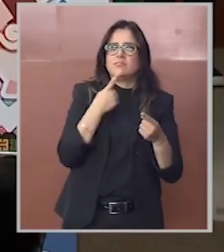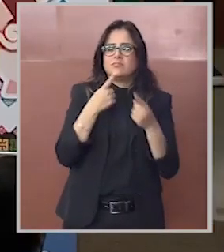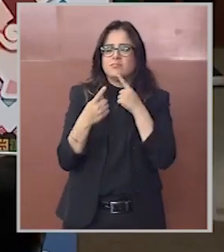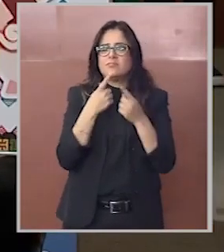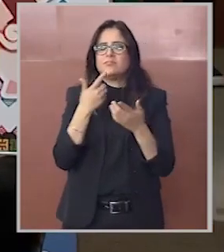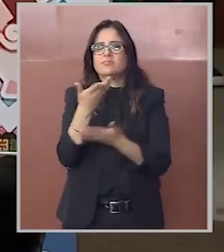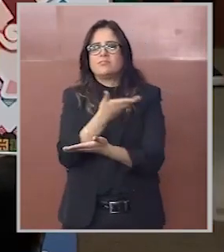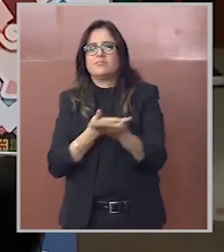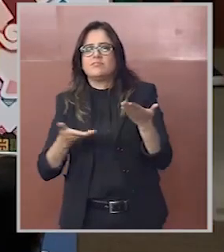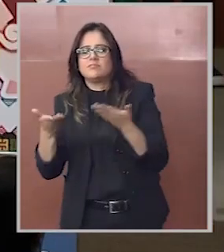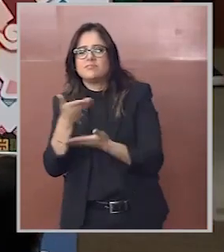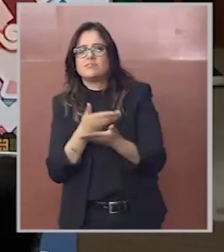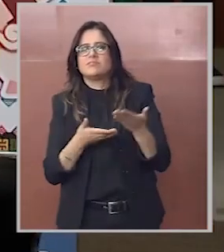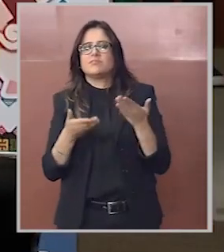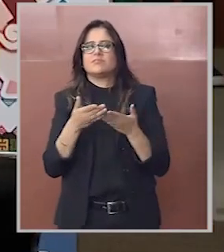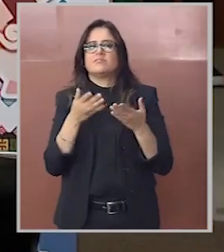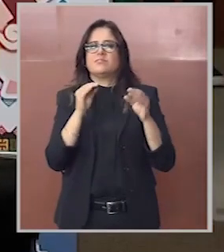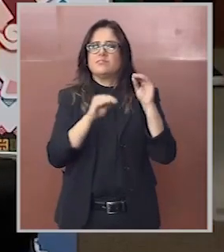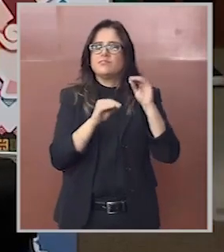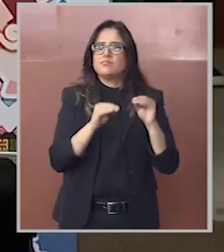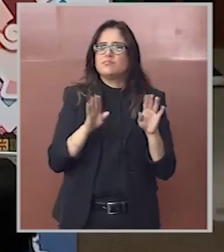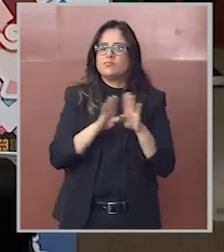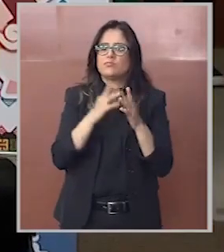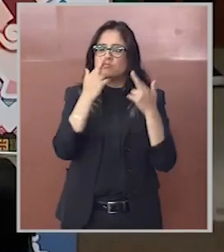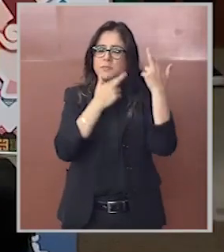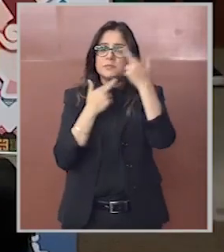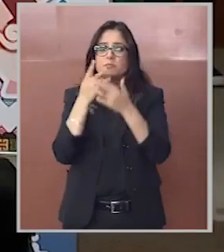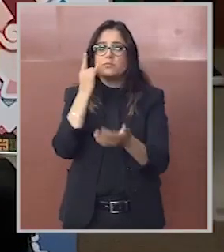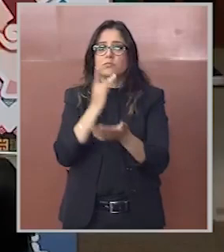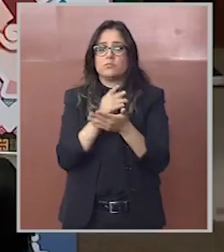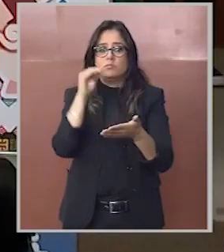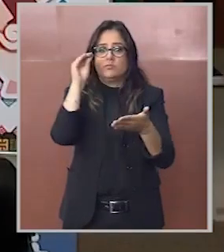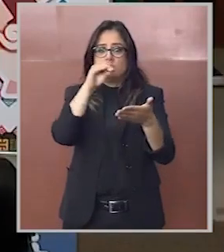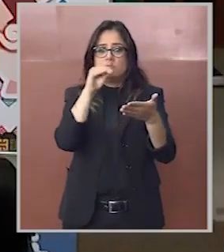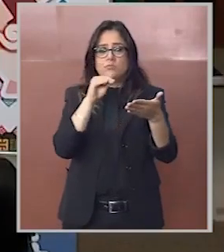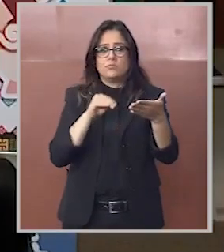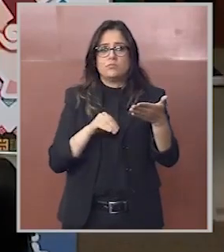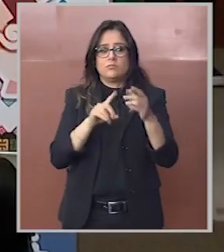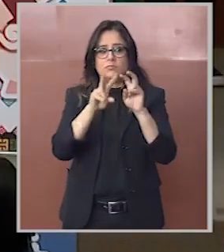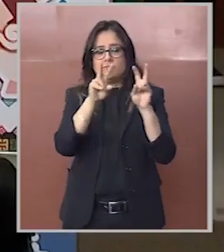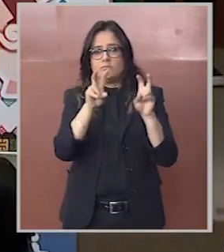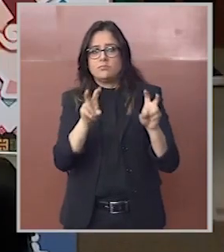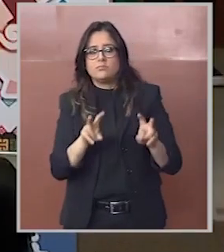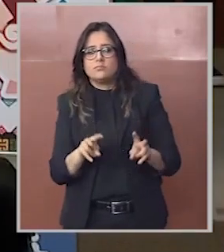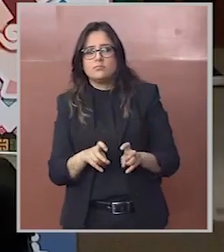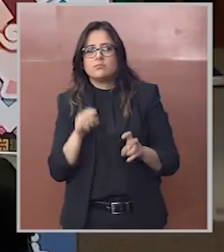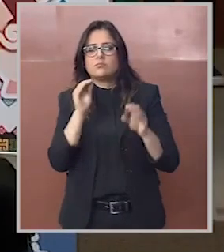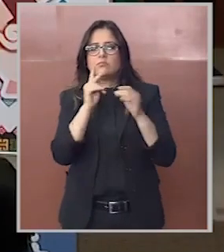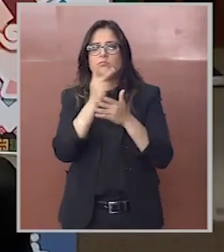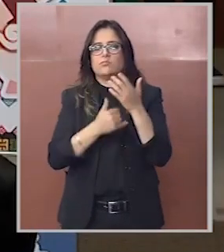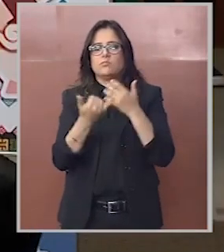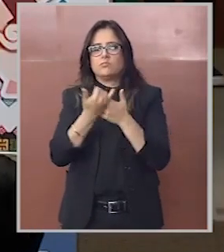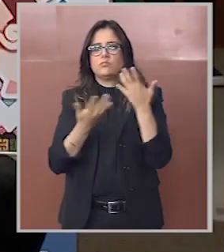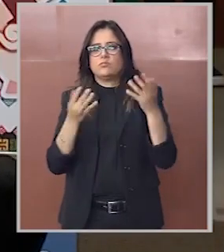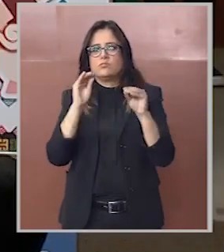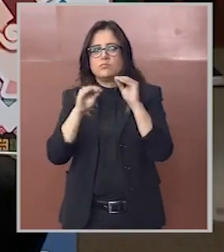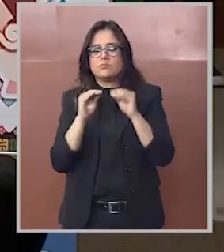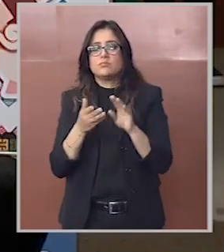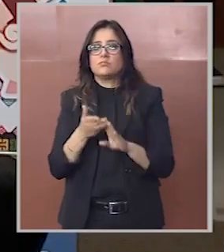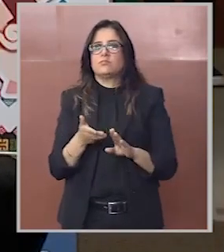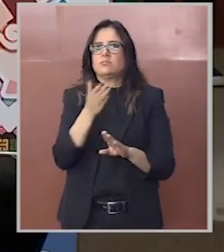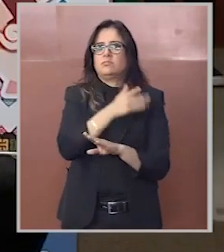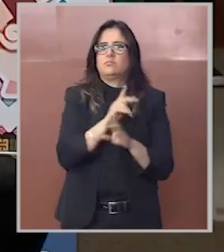conjunto no solo los contenidos no solo la concepción del proyecto los términos incluso antes de esa reunión por